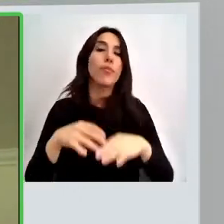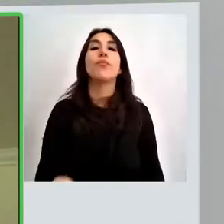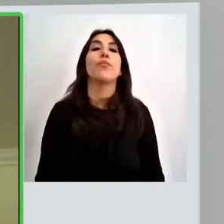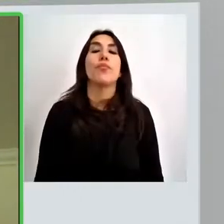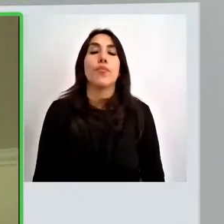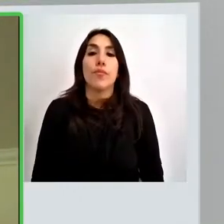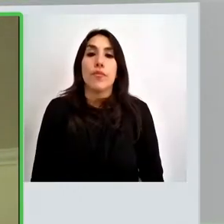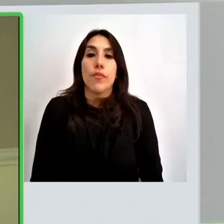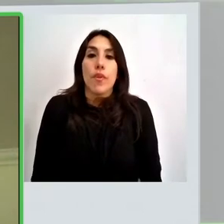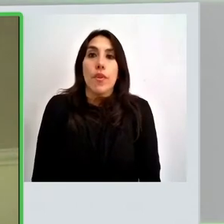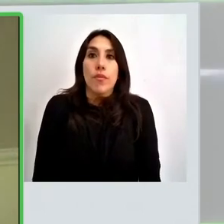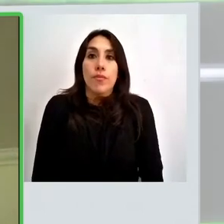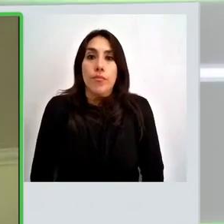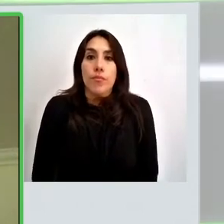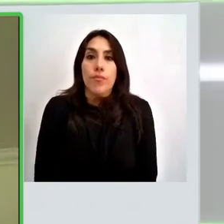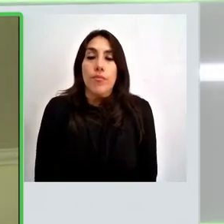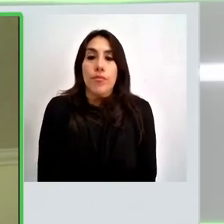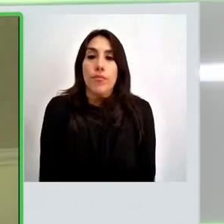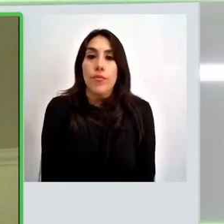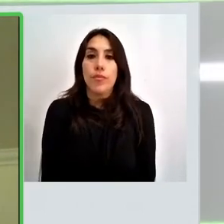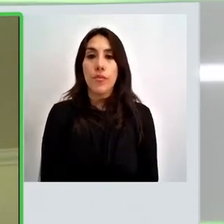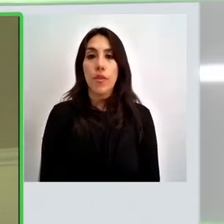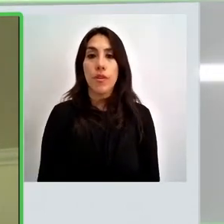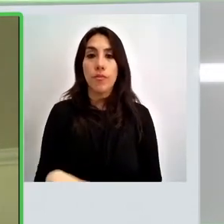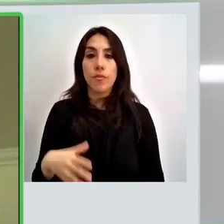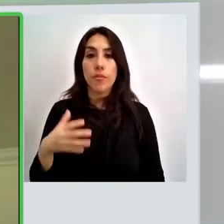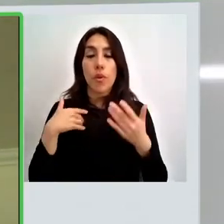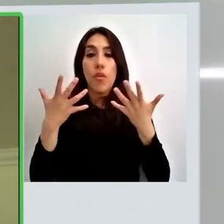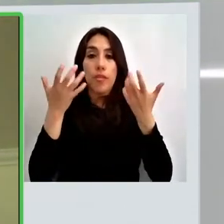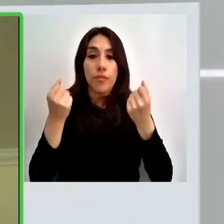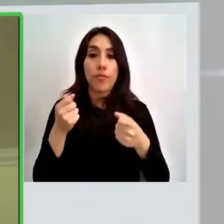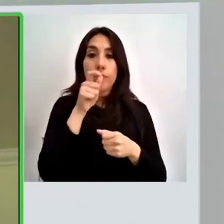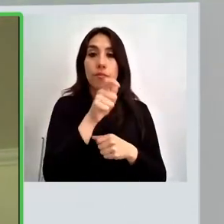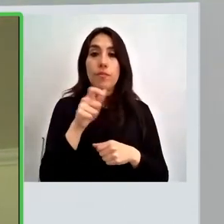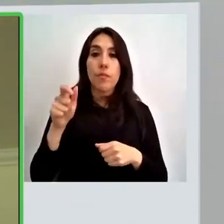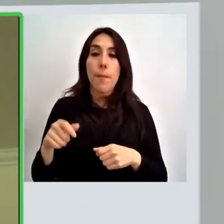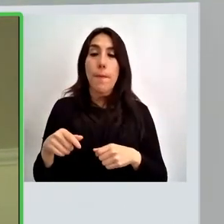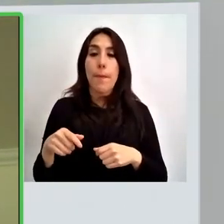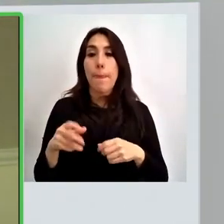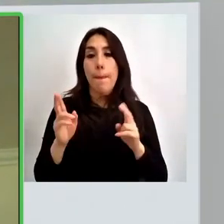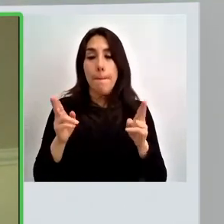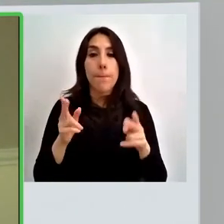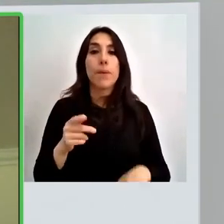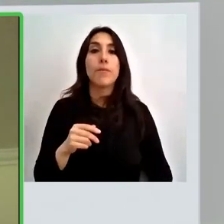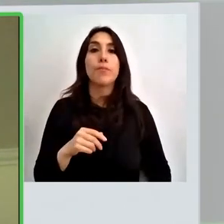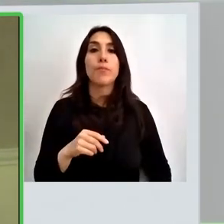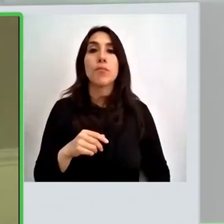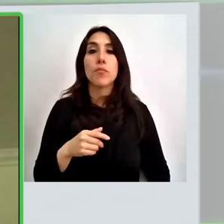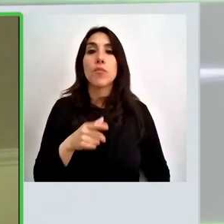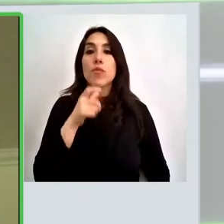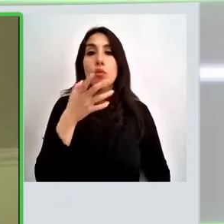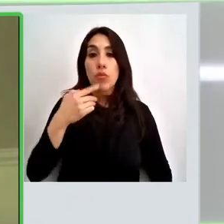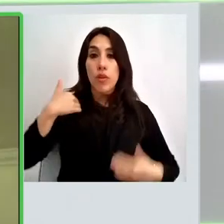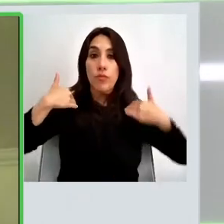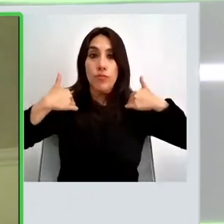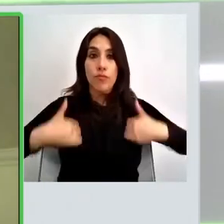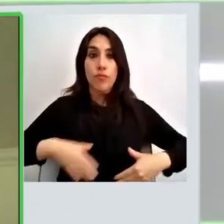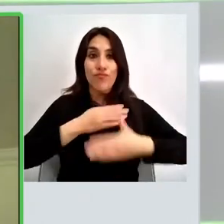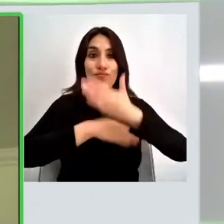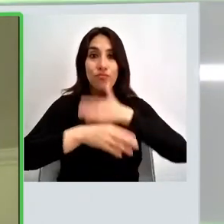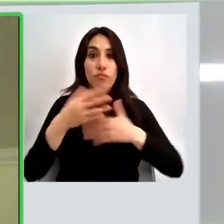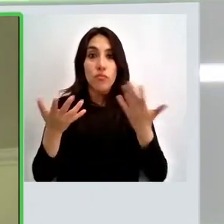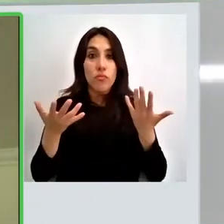que haya personas que han vivido la experiencia de contar con una discapacidad que sean parte de las